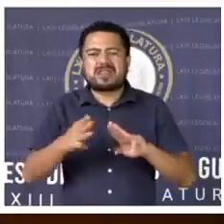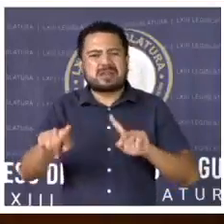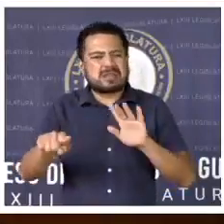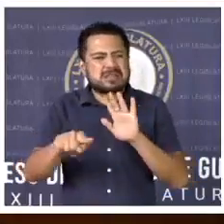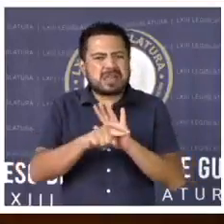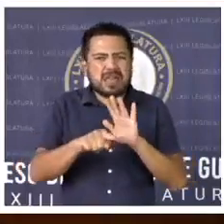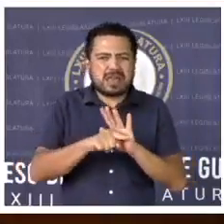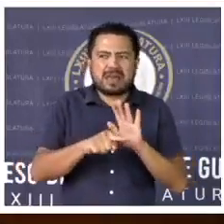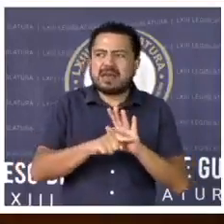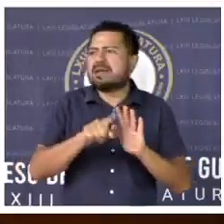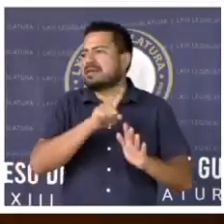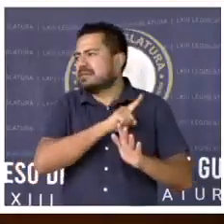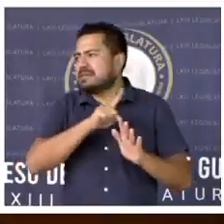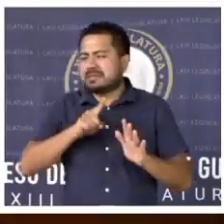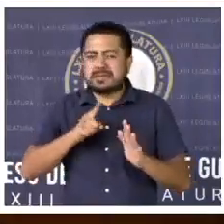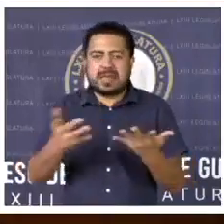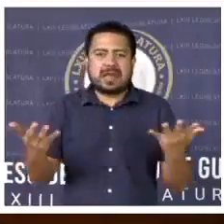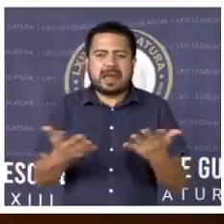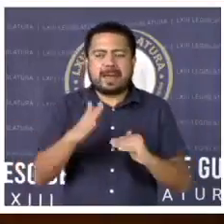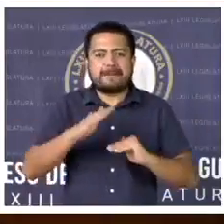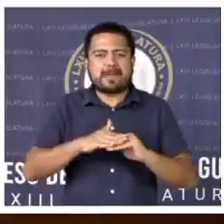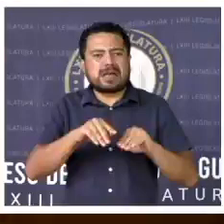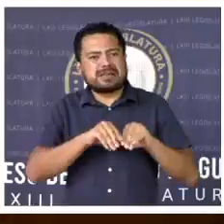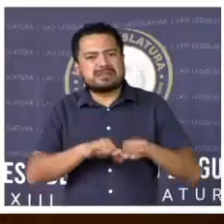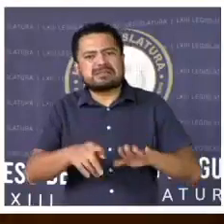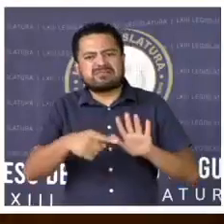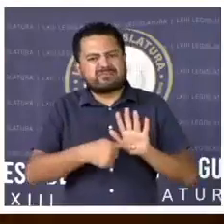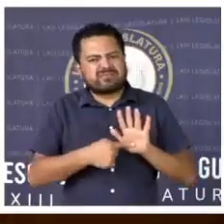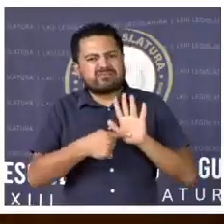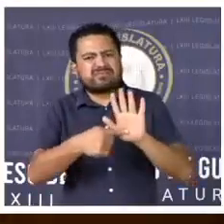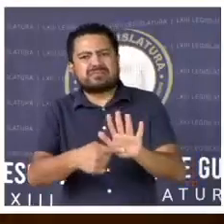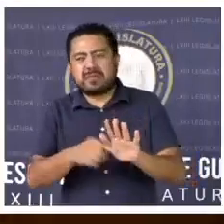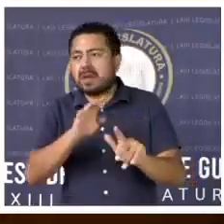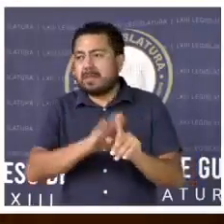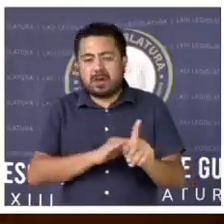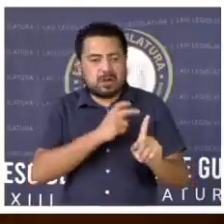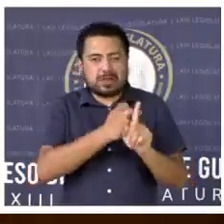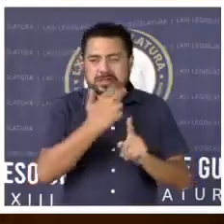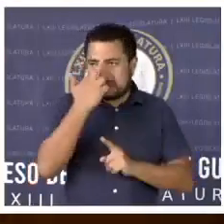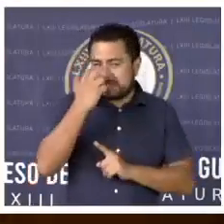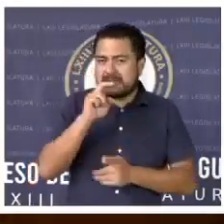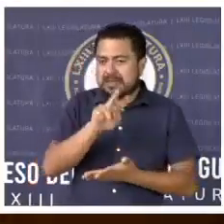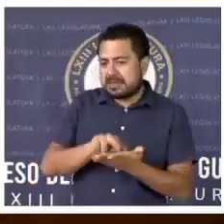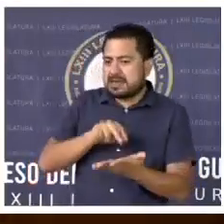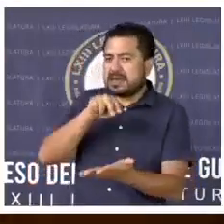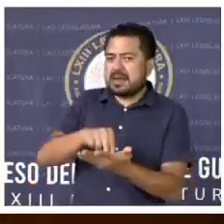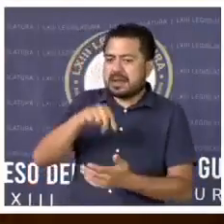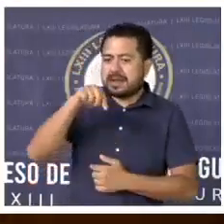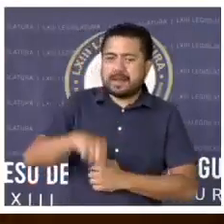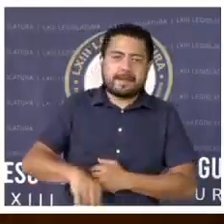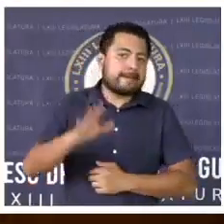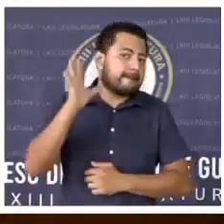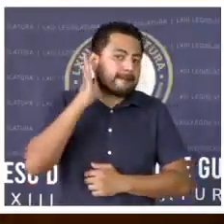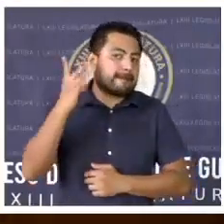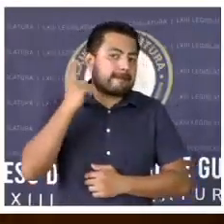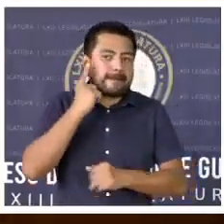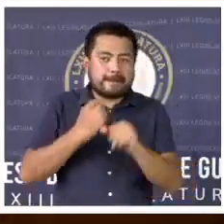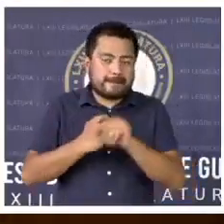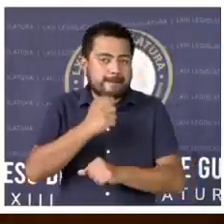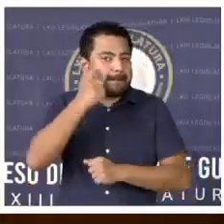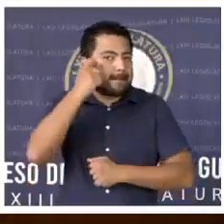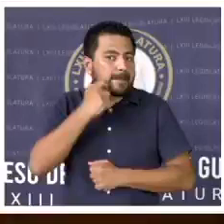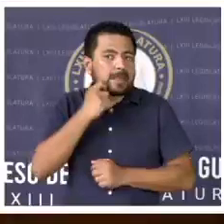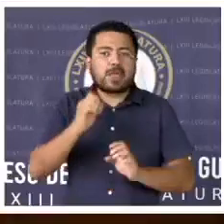y hacerlas públicas y que por esta razón comparezcan ante este congreso del estado de Guerrero